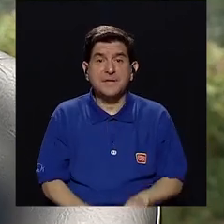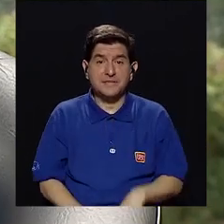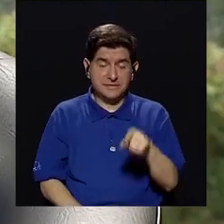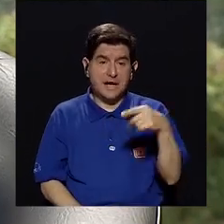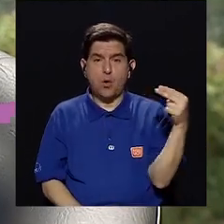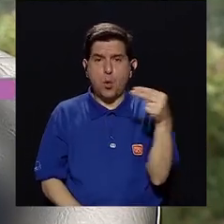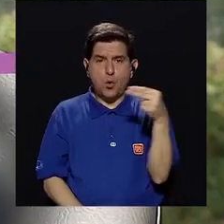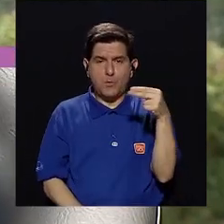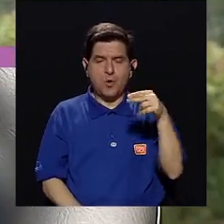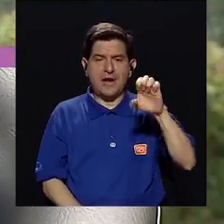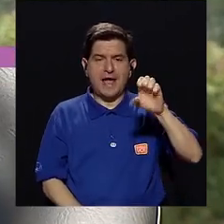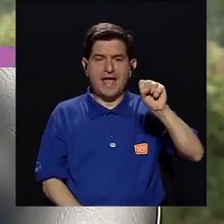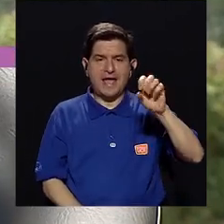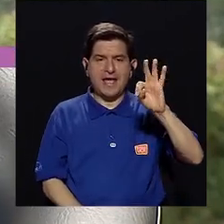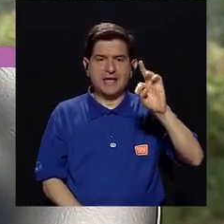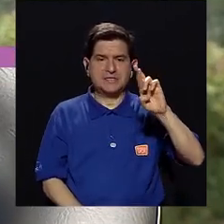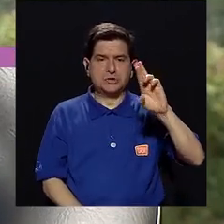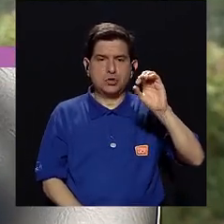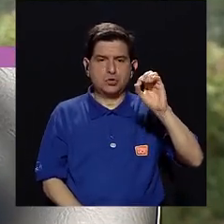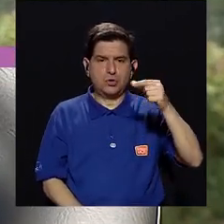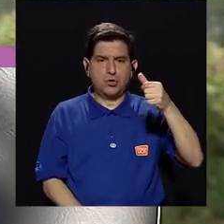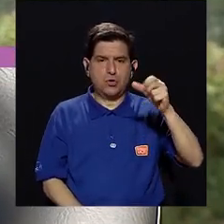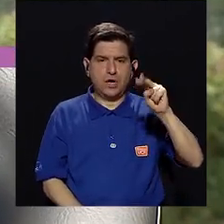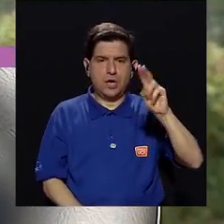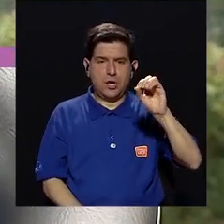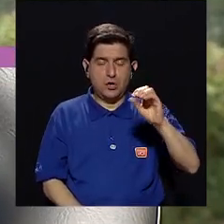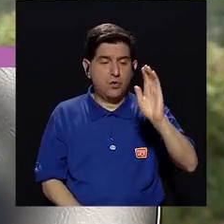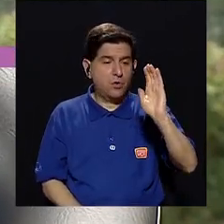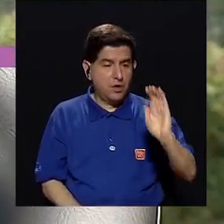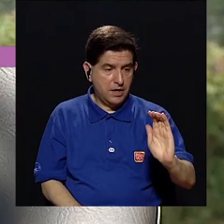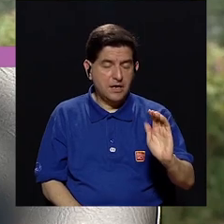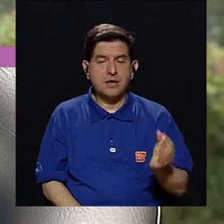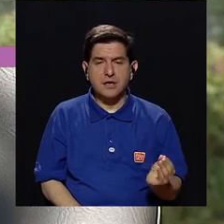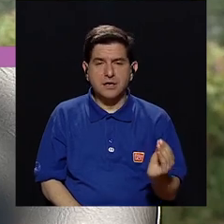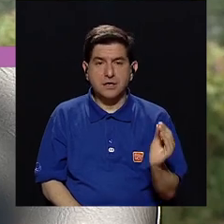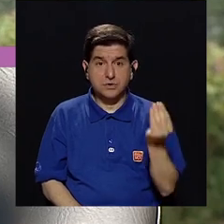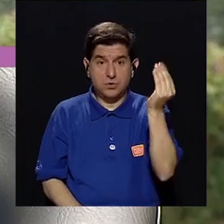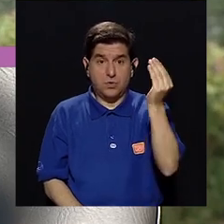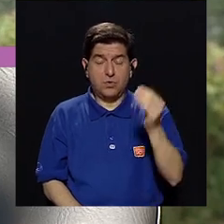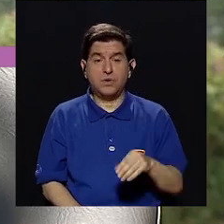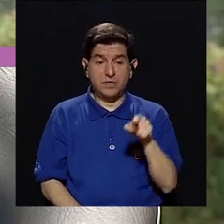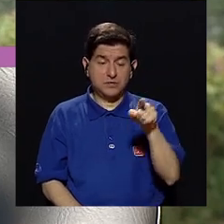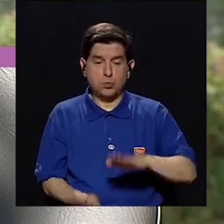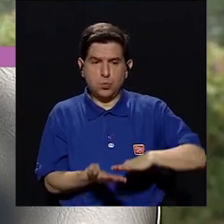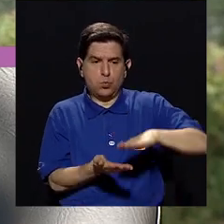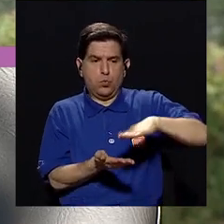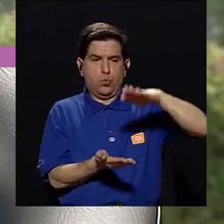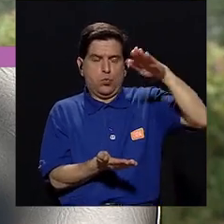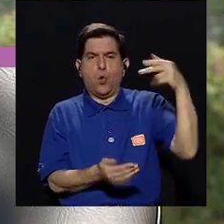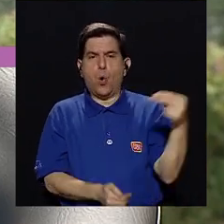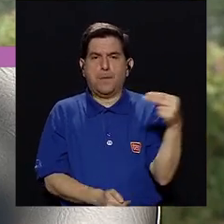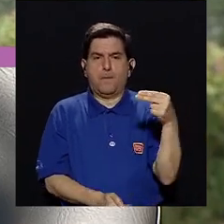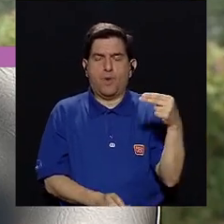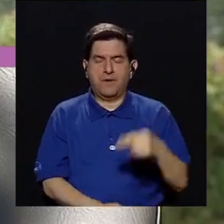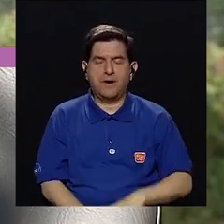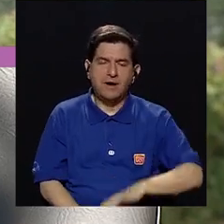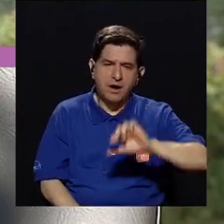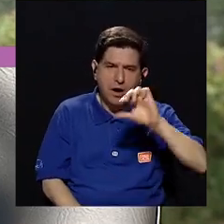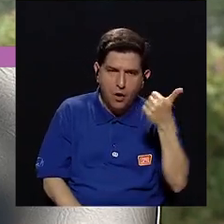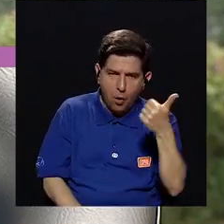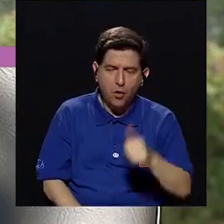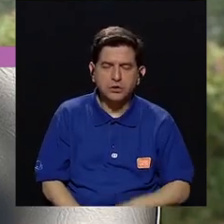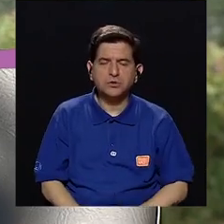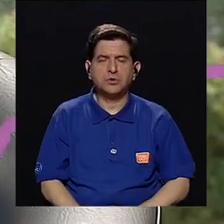estrógenos pequeñita las chiquitas aumentan mucho nosotros y otros factores